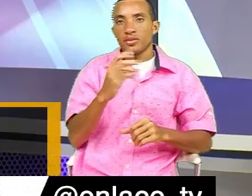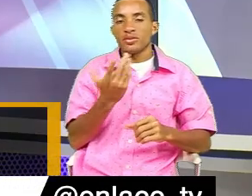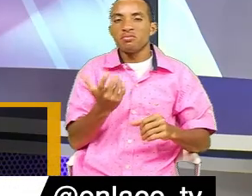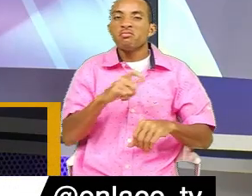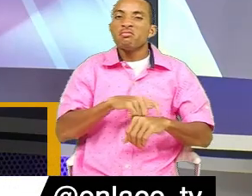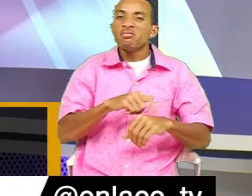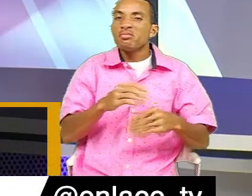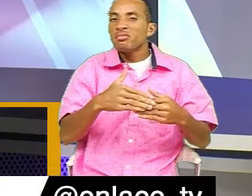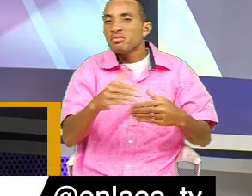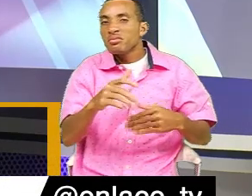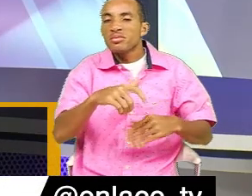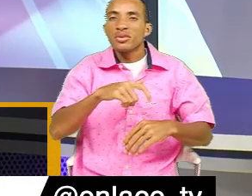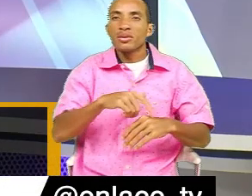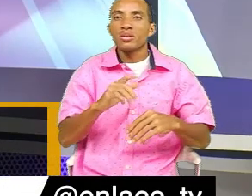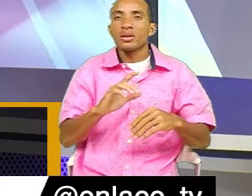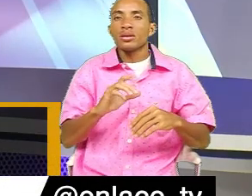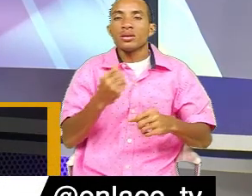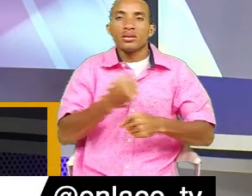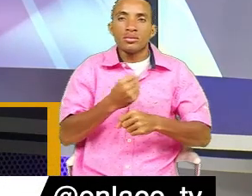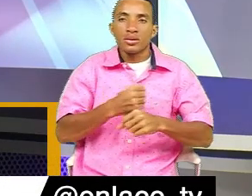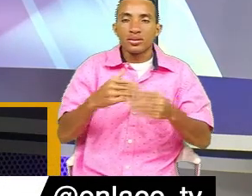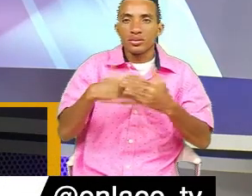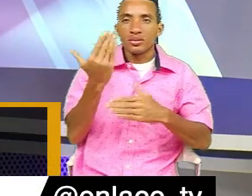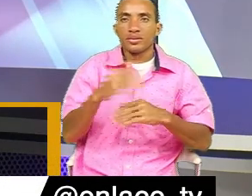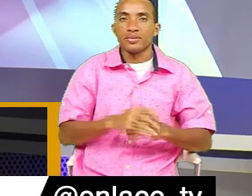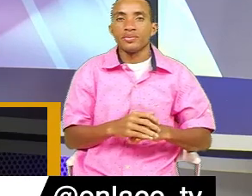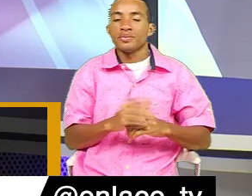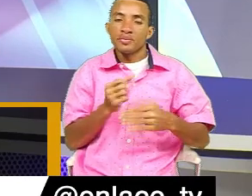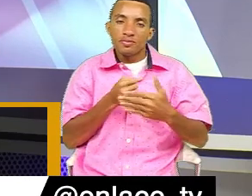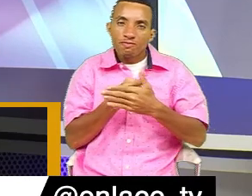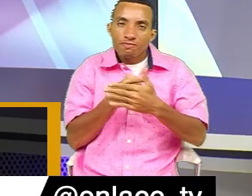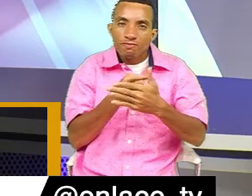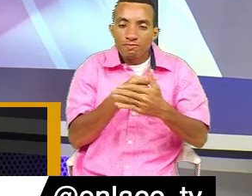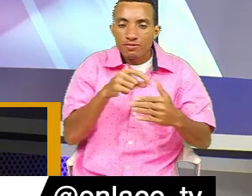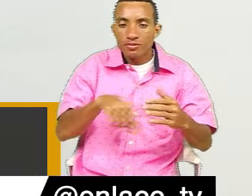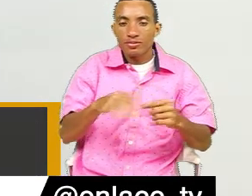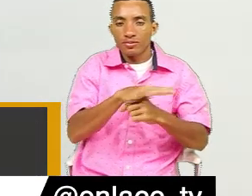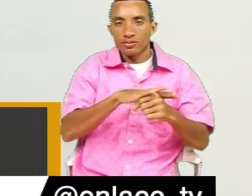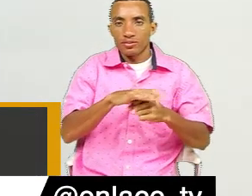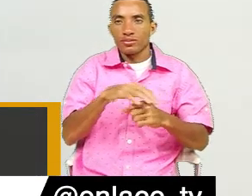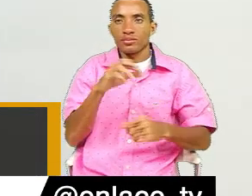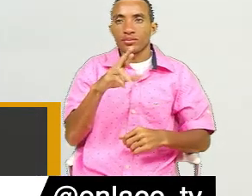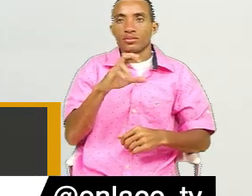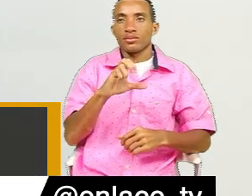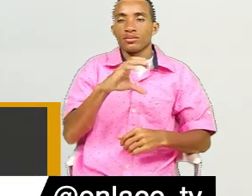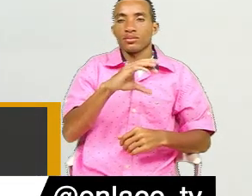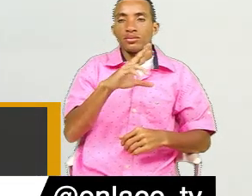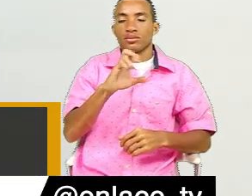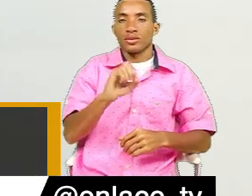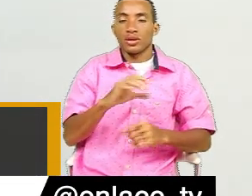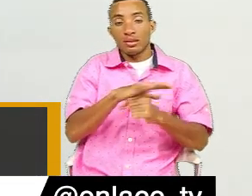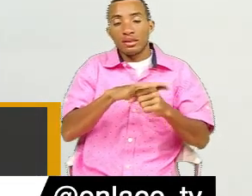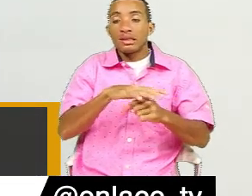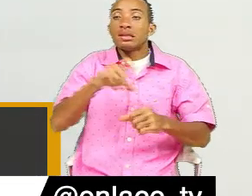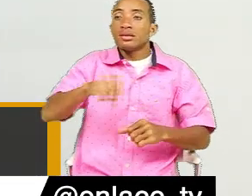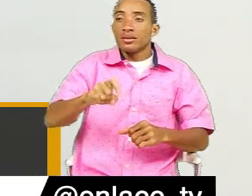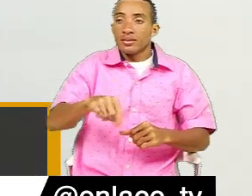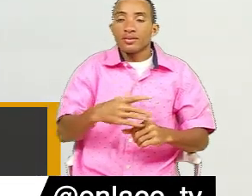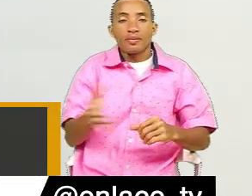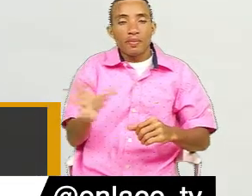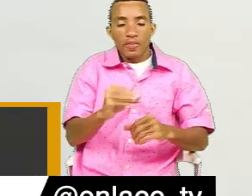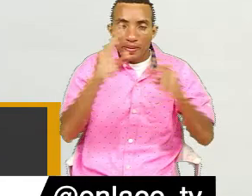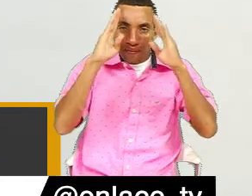empiezan ustedes ese trabajo y esa gestión en pro de la comunidad del Barrio El Recreo? Paola, el barrio tiene muchas necesidades que son urgentes, que hay que estar pendiente